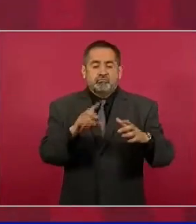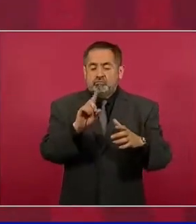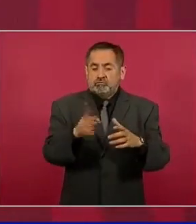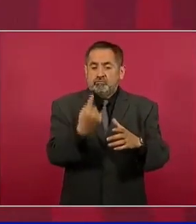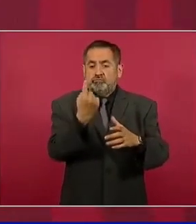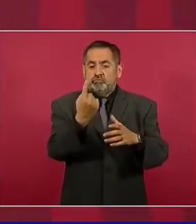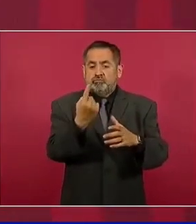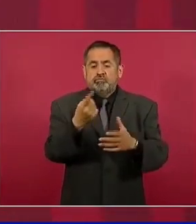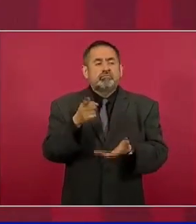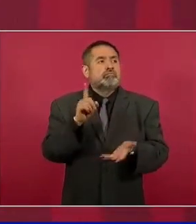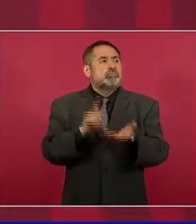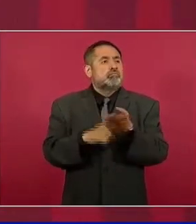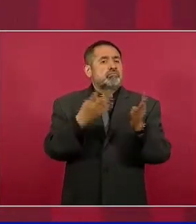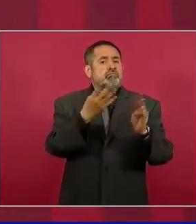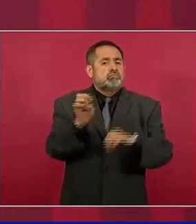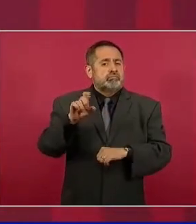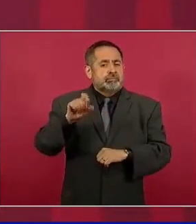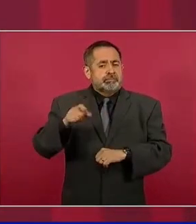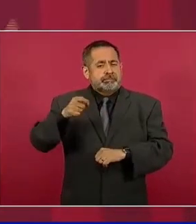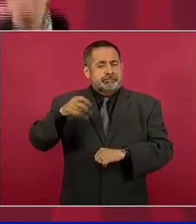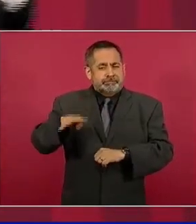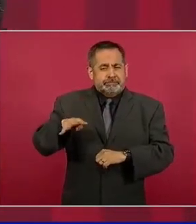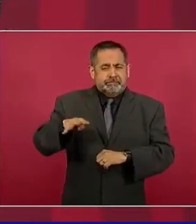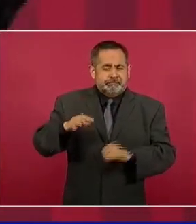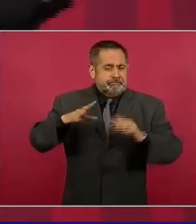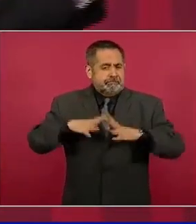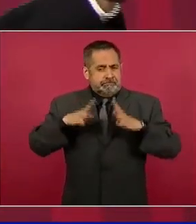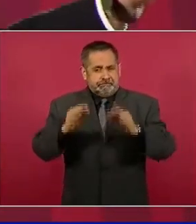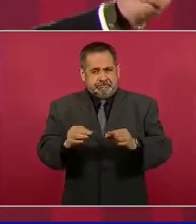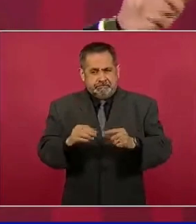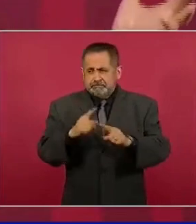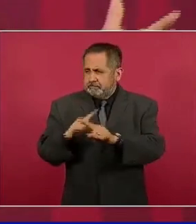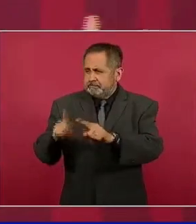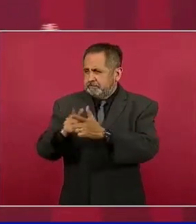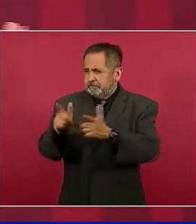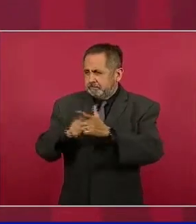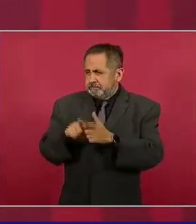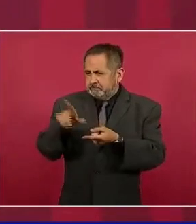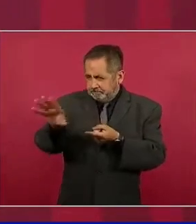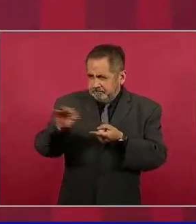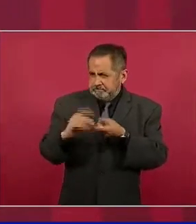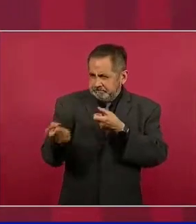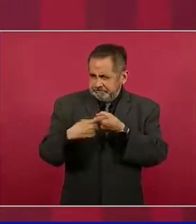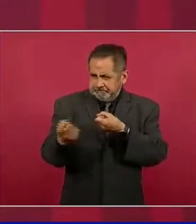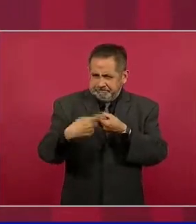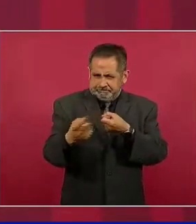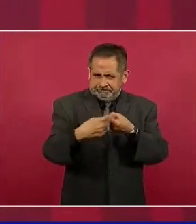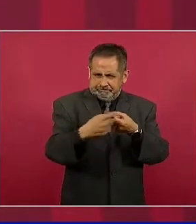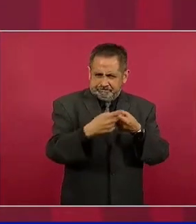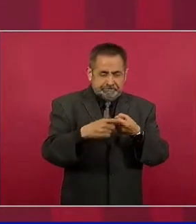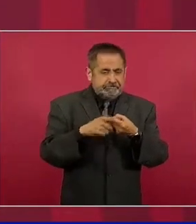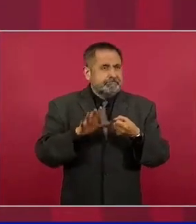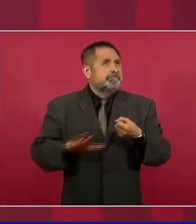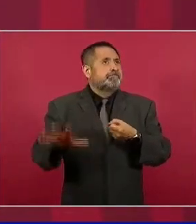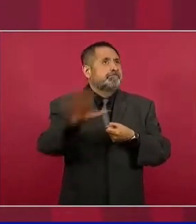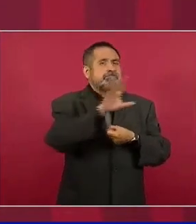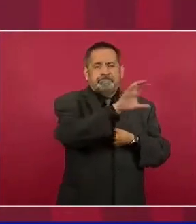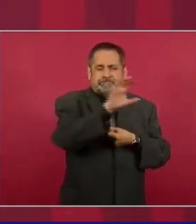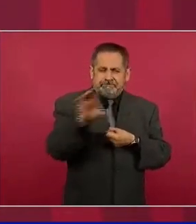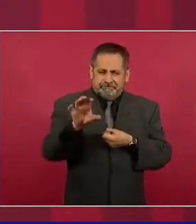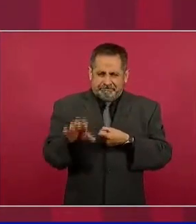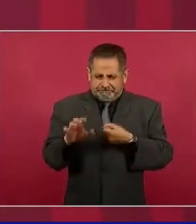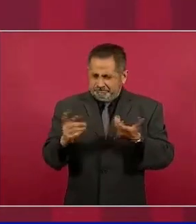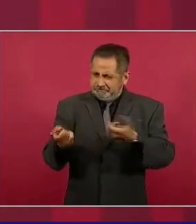en 1929 que agrupa a todos los partidos regionales, hace un solo